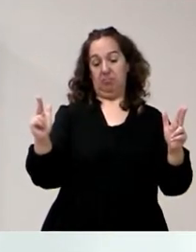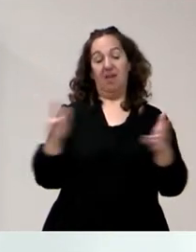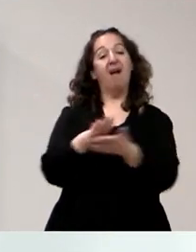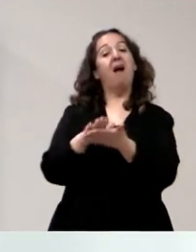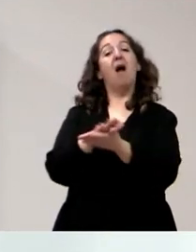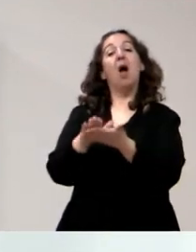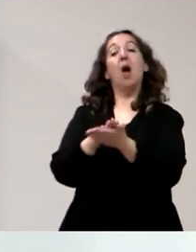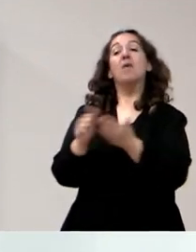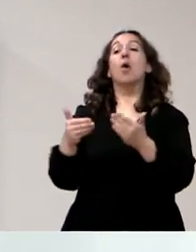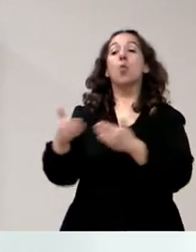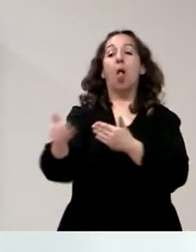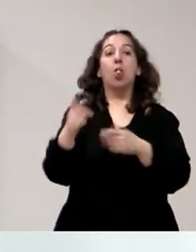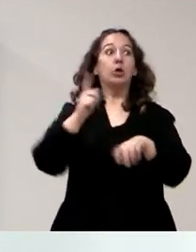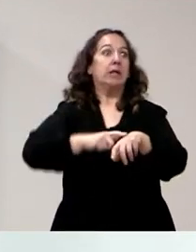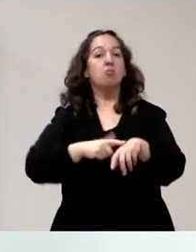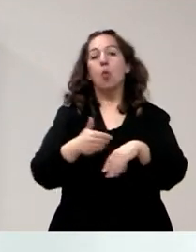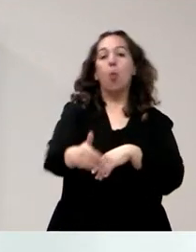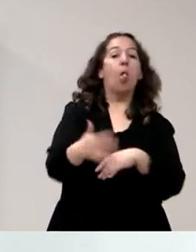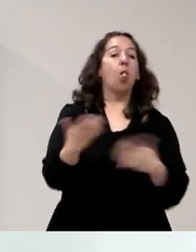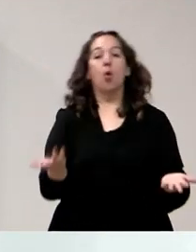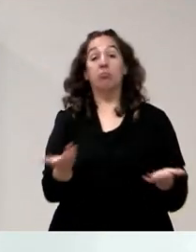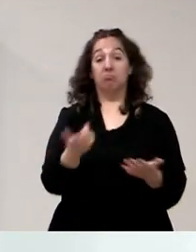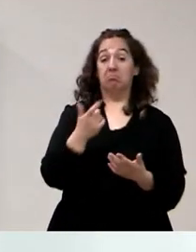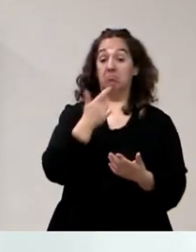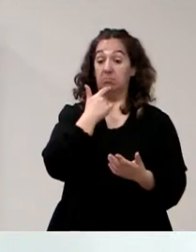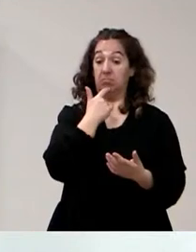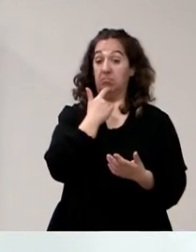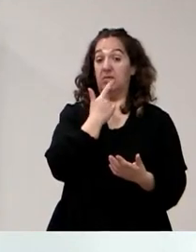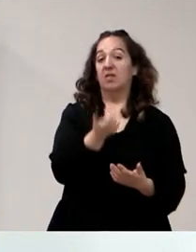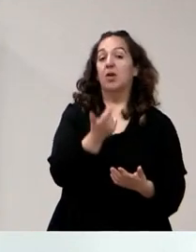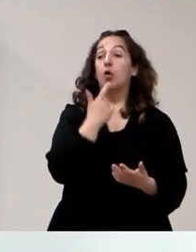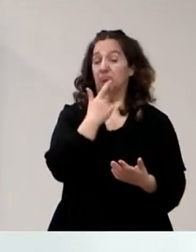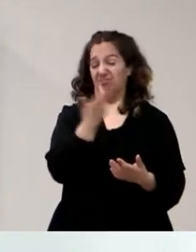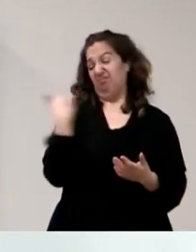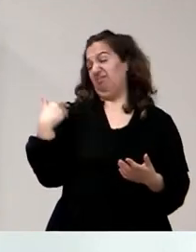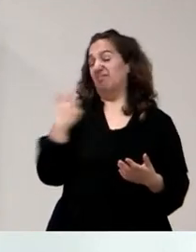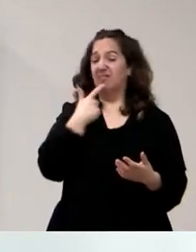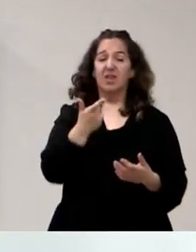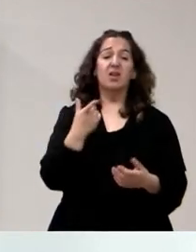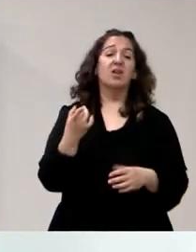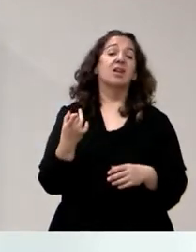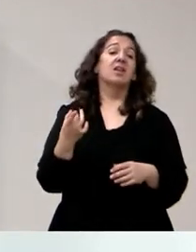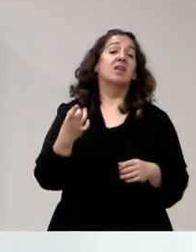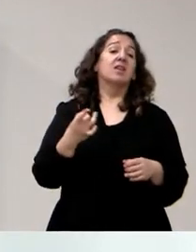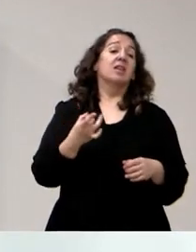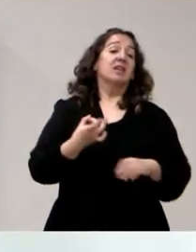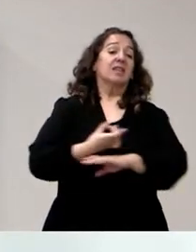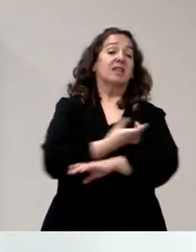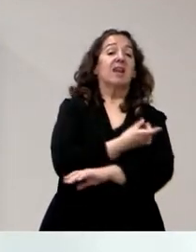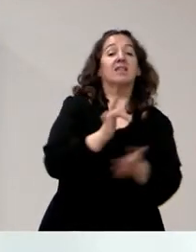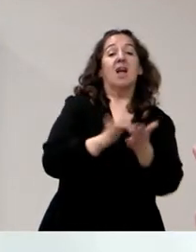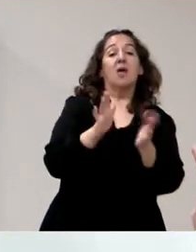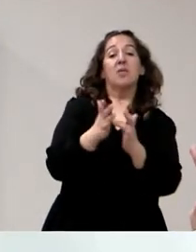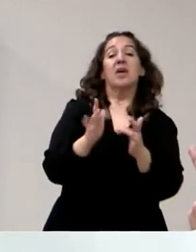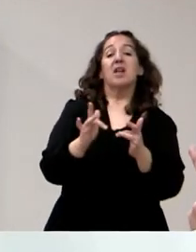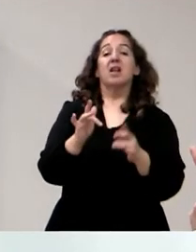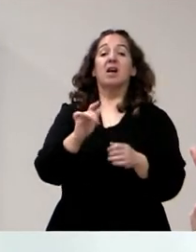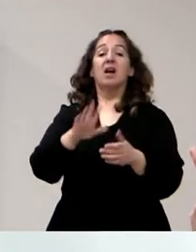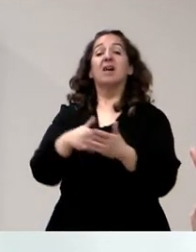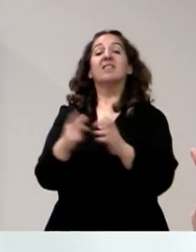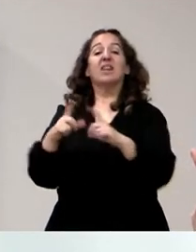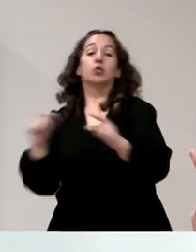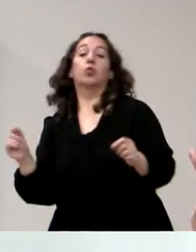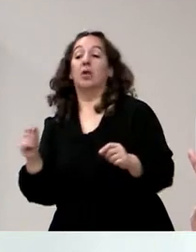de Horizontes temporales porque ya saben ustedes que yo dije que iban a entrar en funcionamiento los trenes abril que van a Asturias antes del 31 de